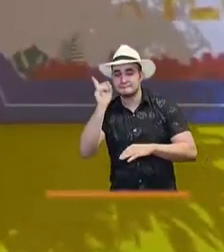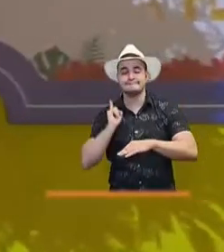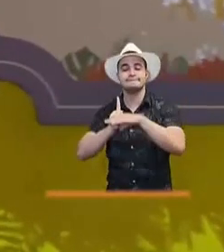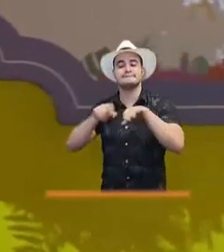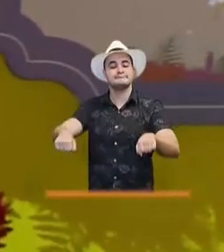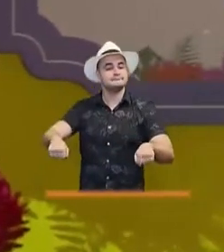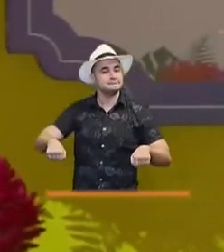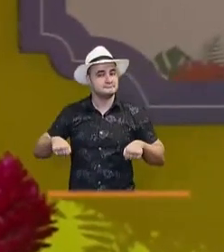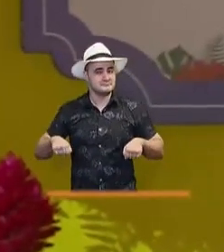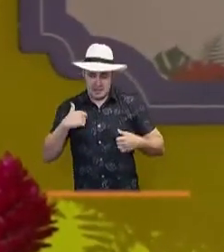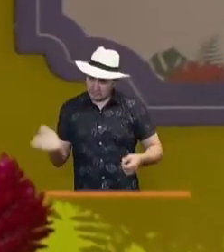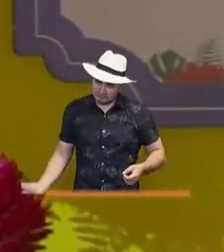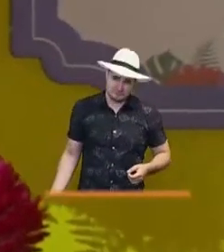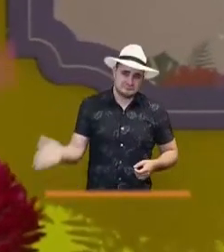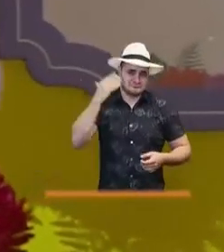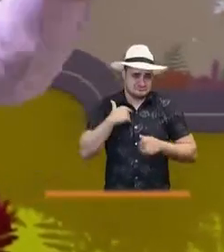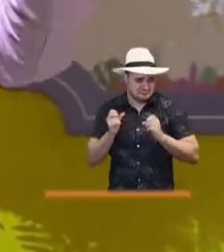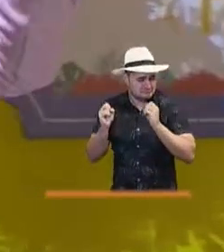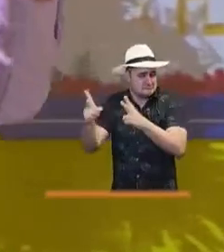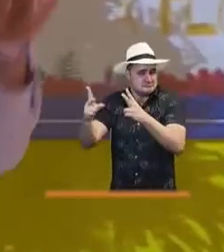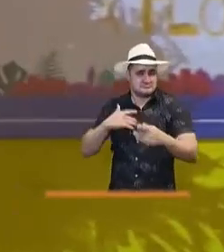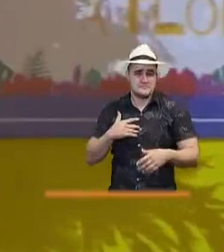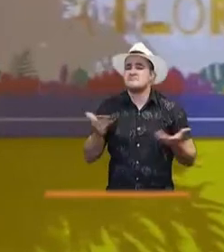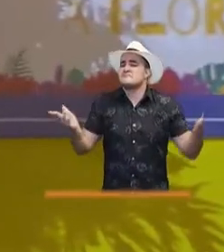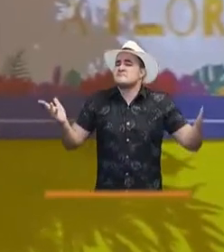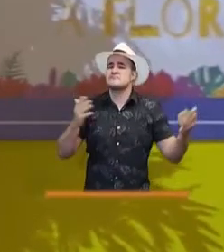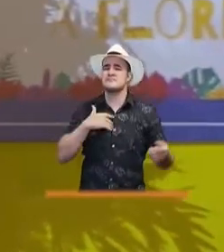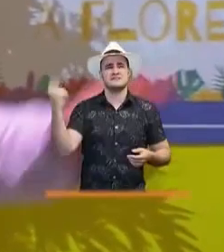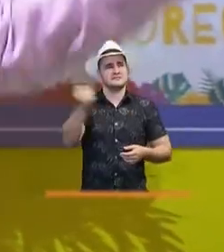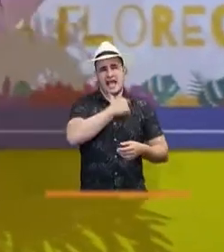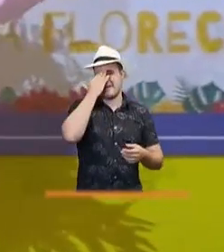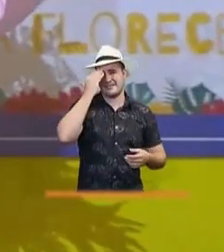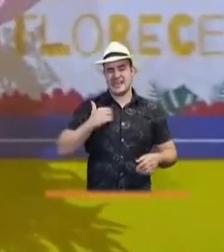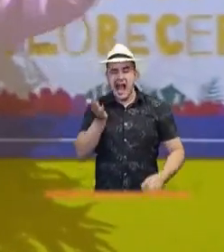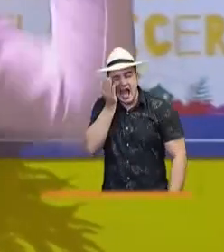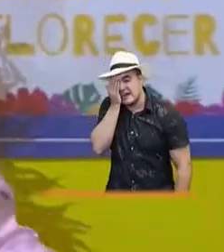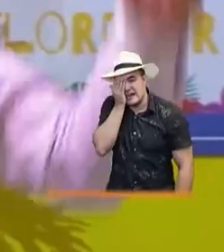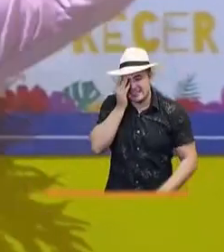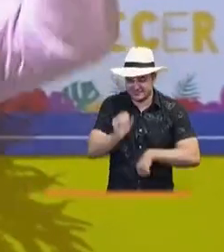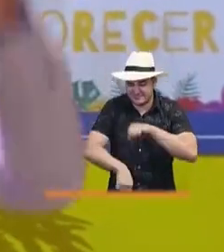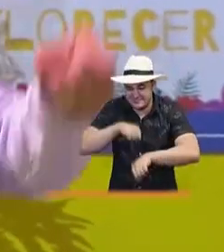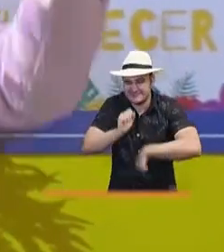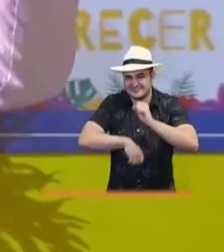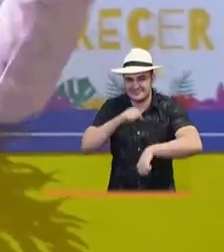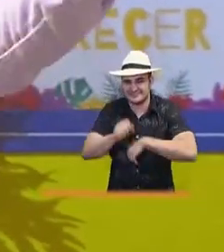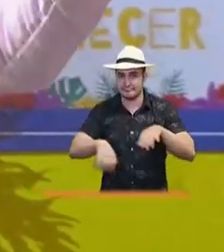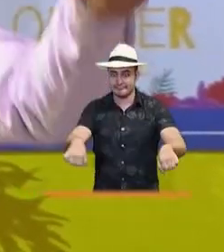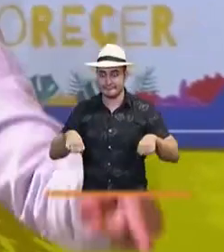en esta misma ocasión. No hay nada más ordinario que un caballo en